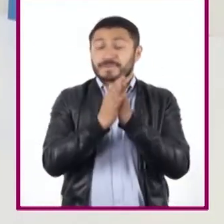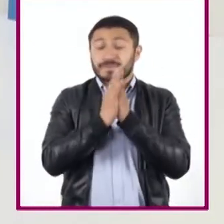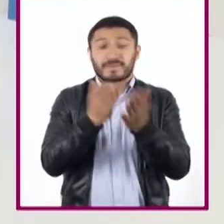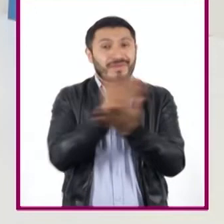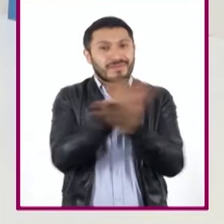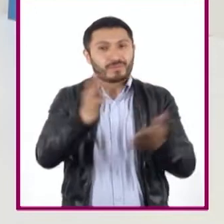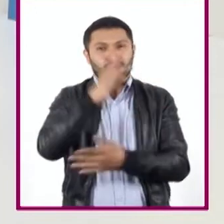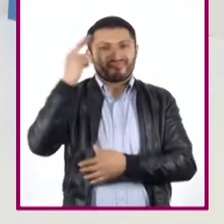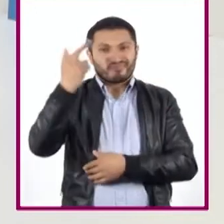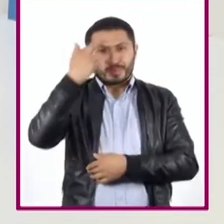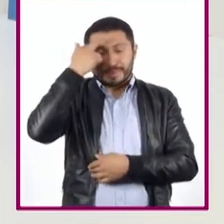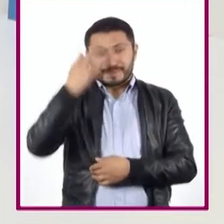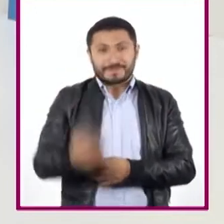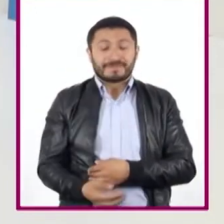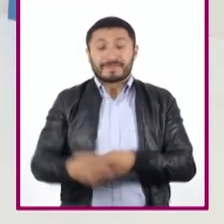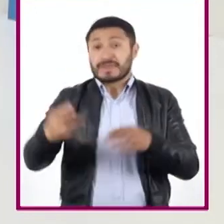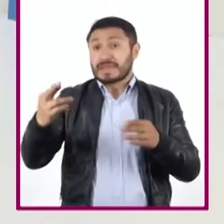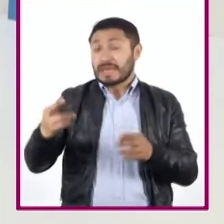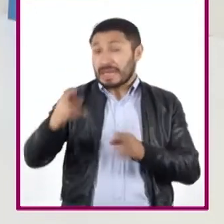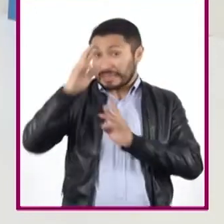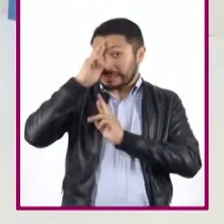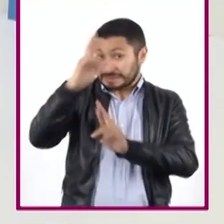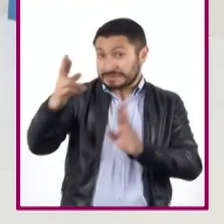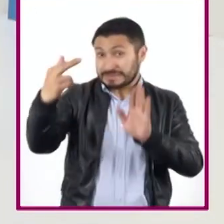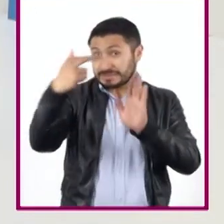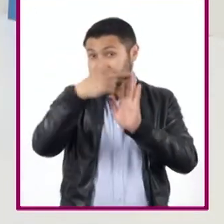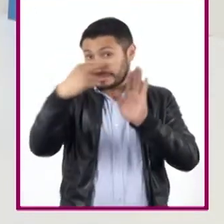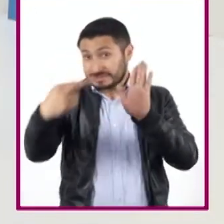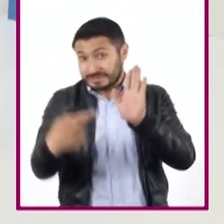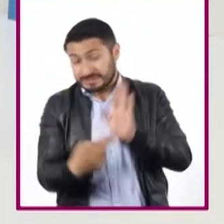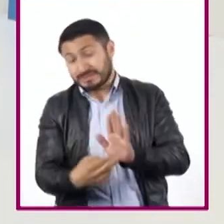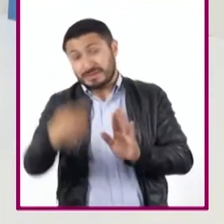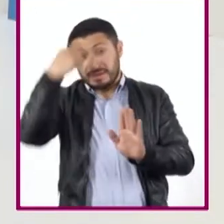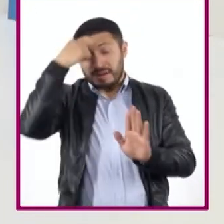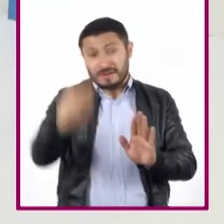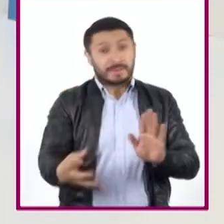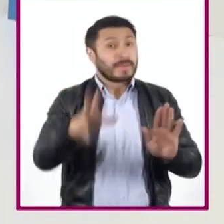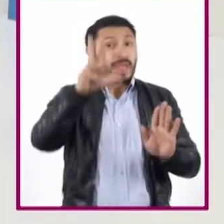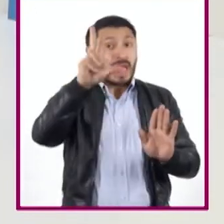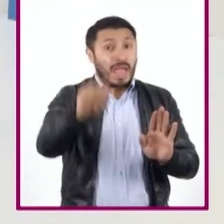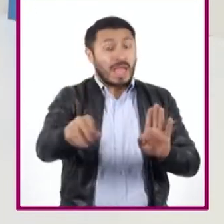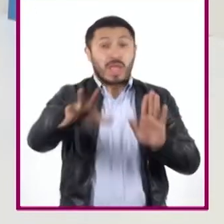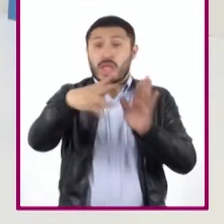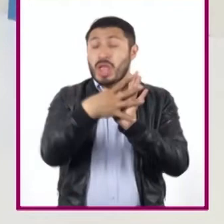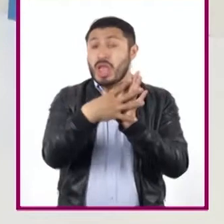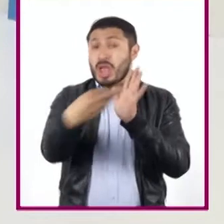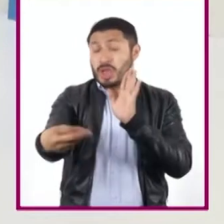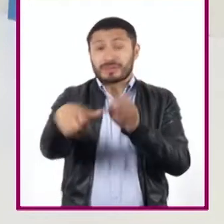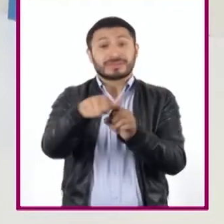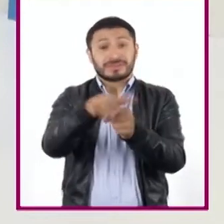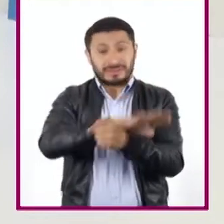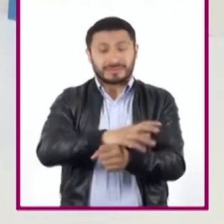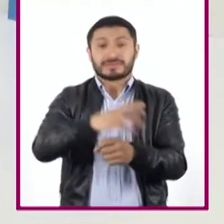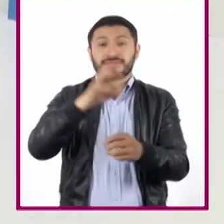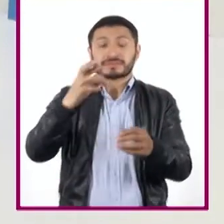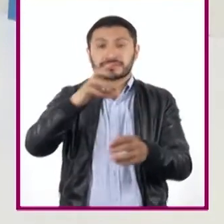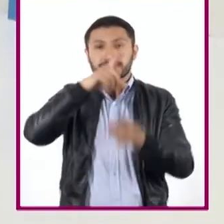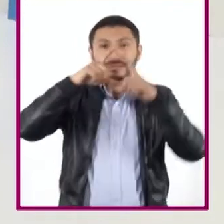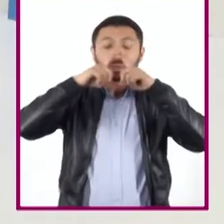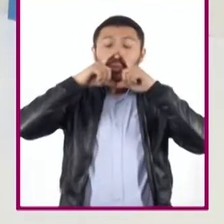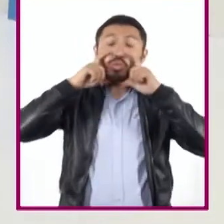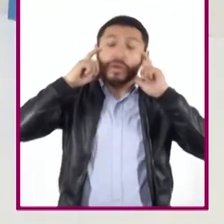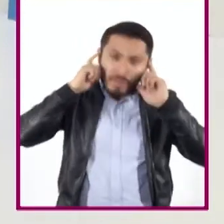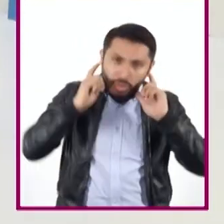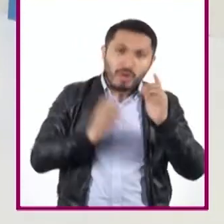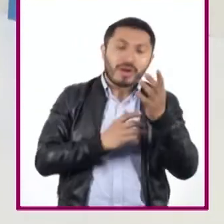hay que mantener las medidas para evitar riesgos de contagio, tales como el uso de cubrebocas, el lavado constante de